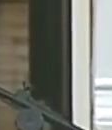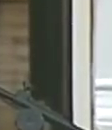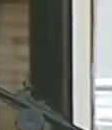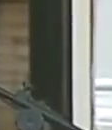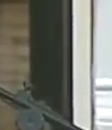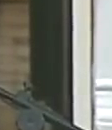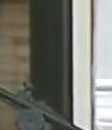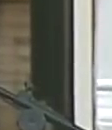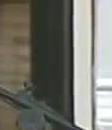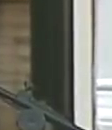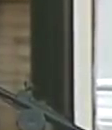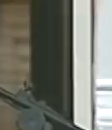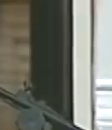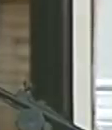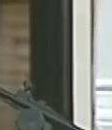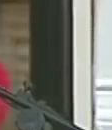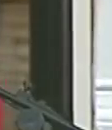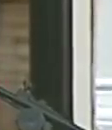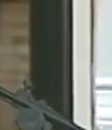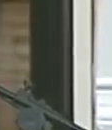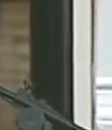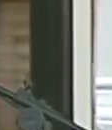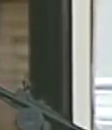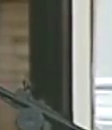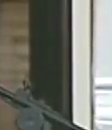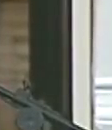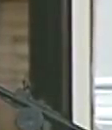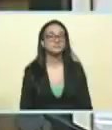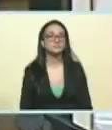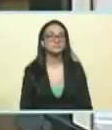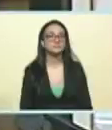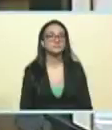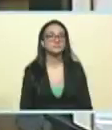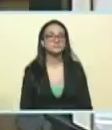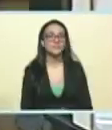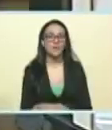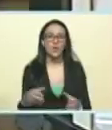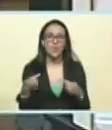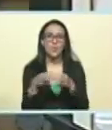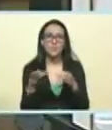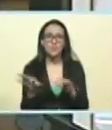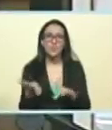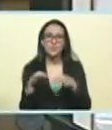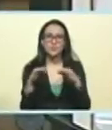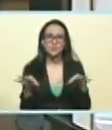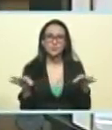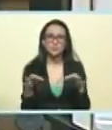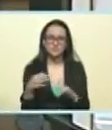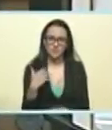obra de arte. Un grupo de músicos, cantantes, compositores,